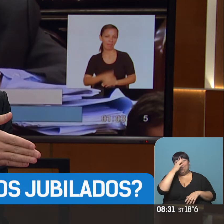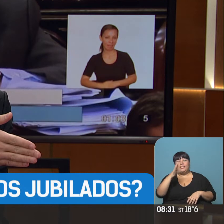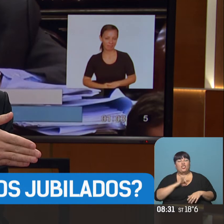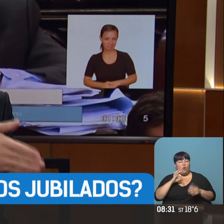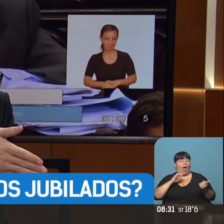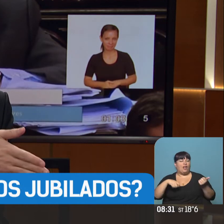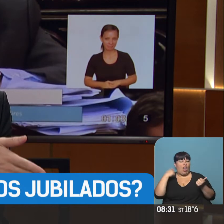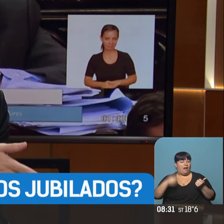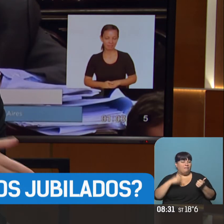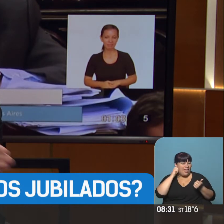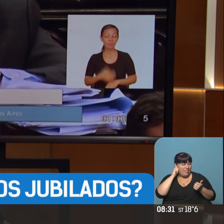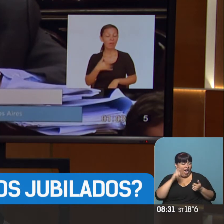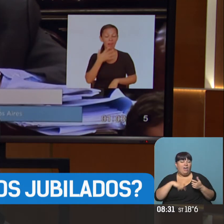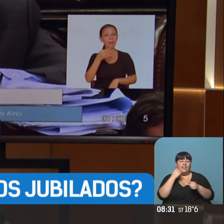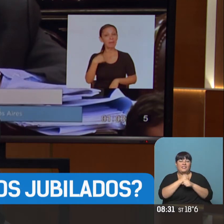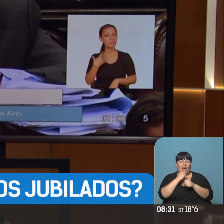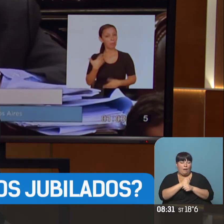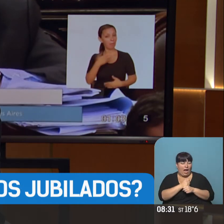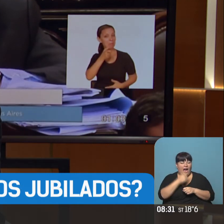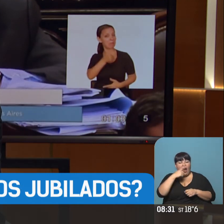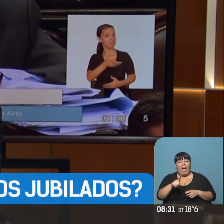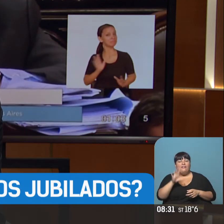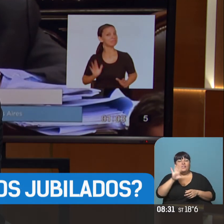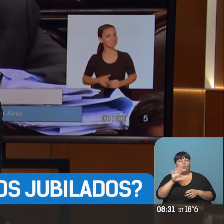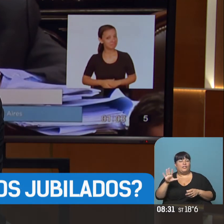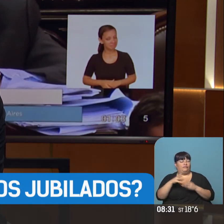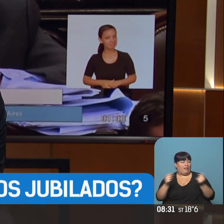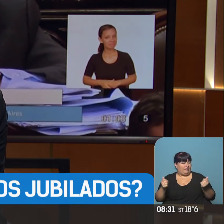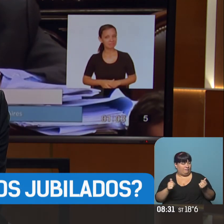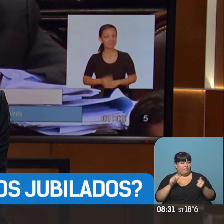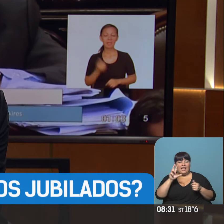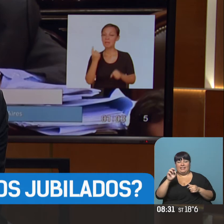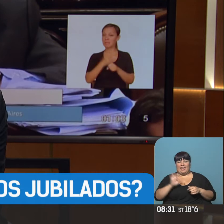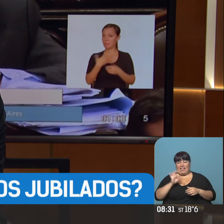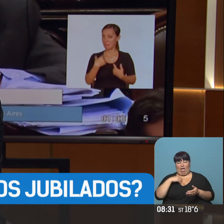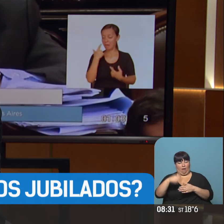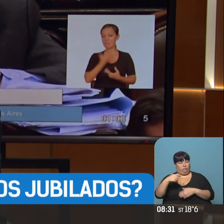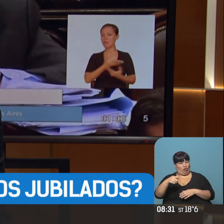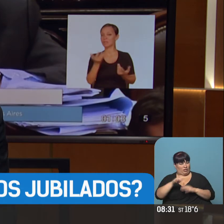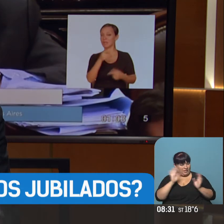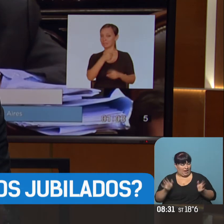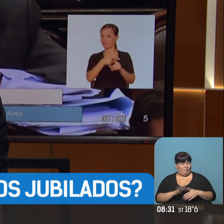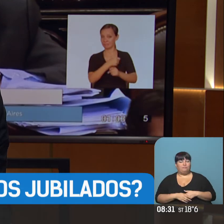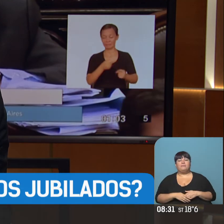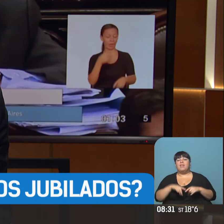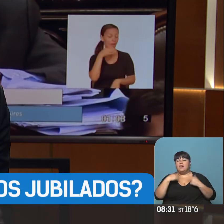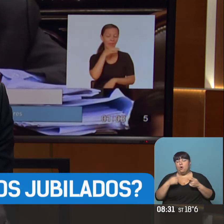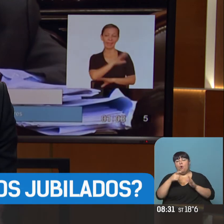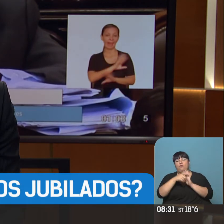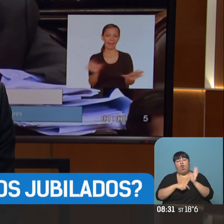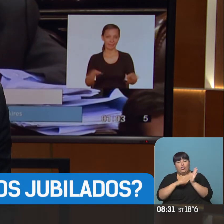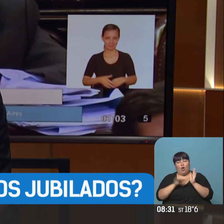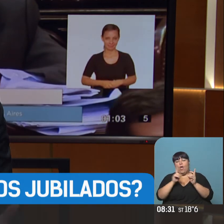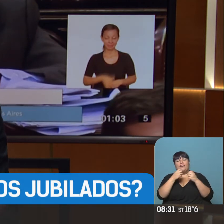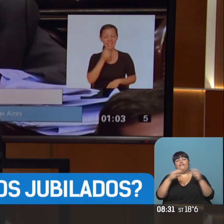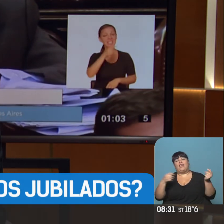años de edad, empieza a trabajar y termina a los 55. Tiene 30 años de aporte. Sí. Después continúa como monotributista, no es que